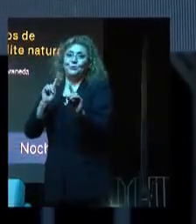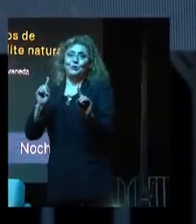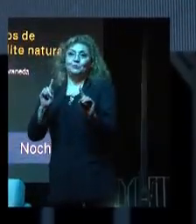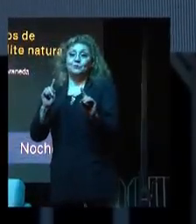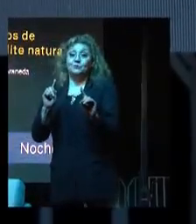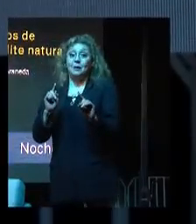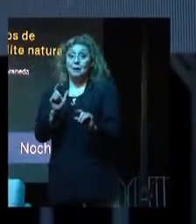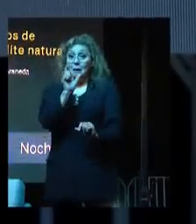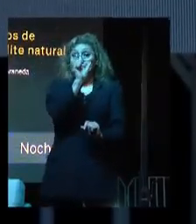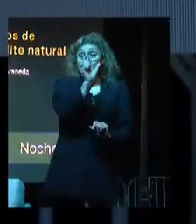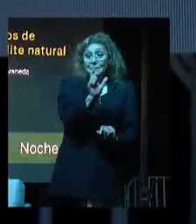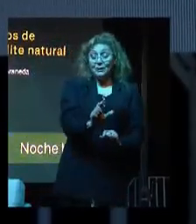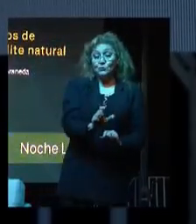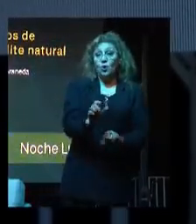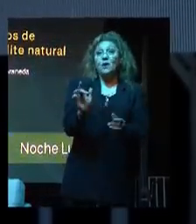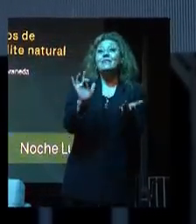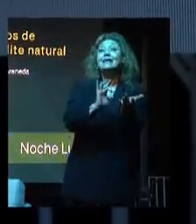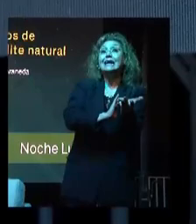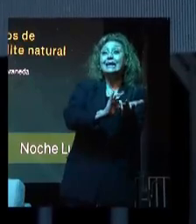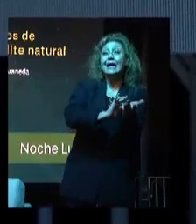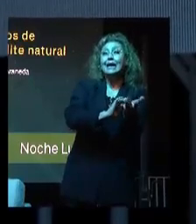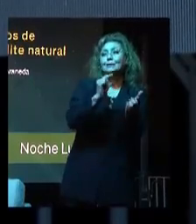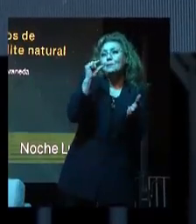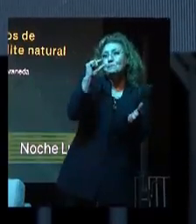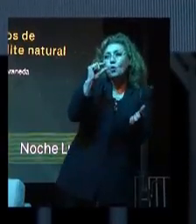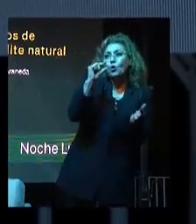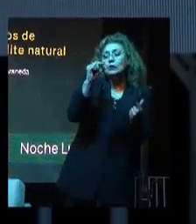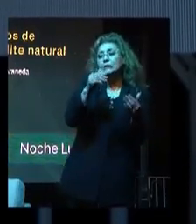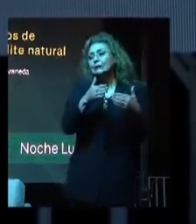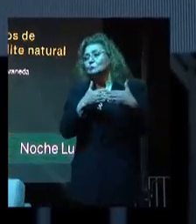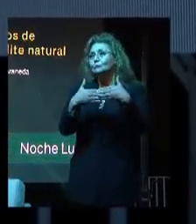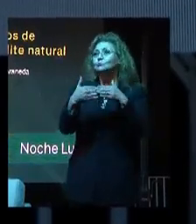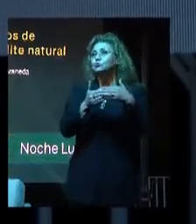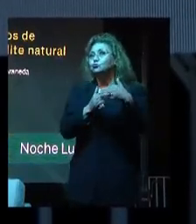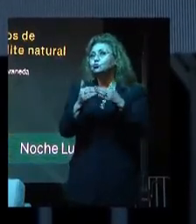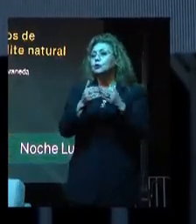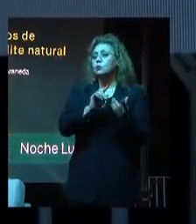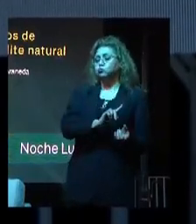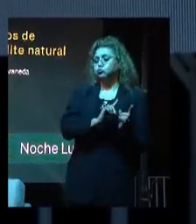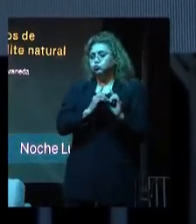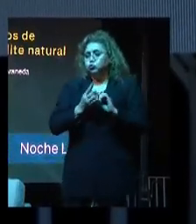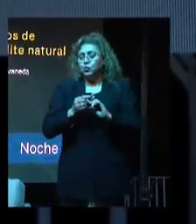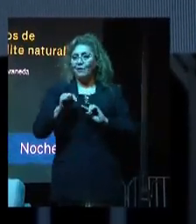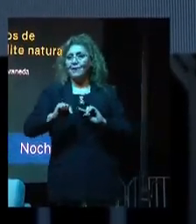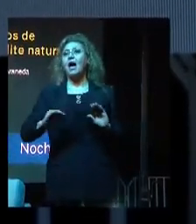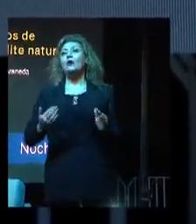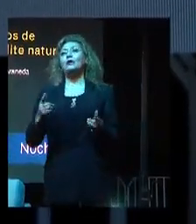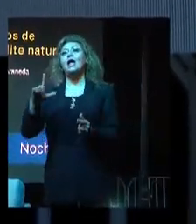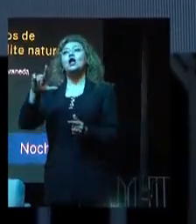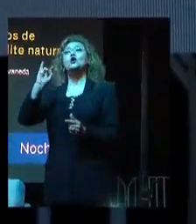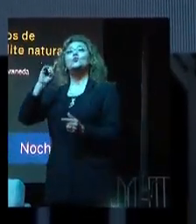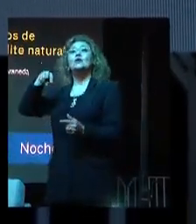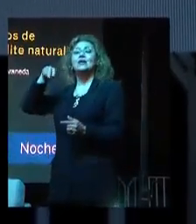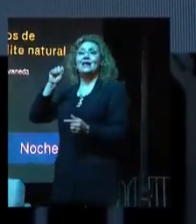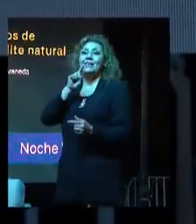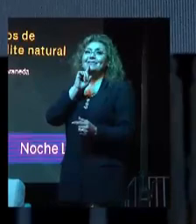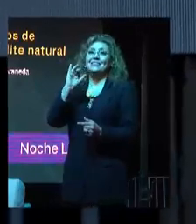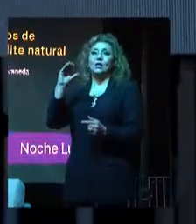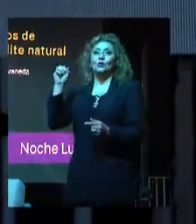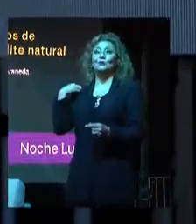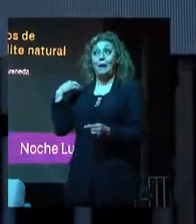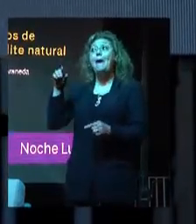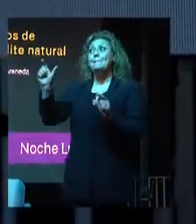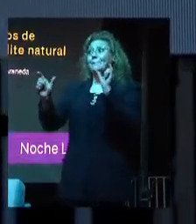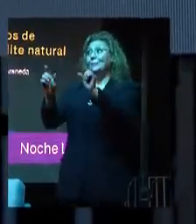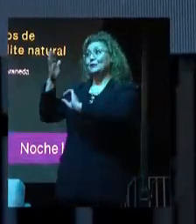los que son de carácter un poquitito flexible, pasaron a ser lunáticos. Y además hay todo un mito, pero